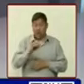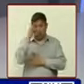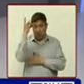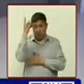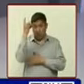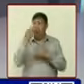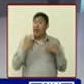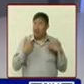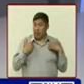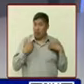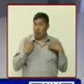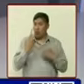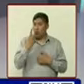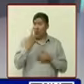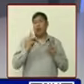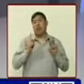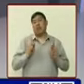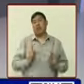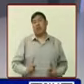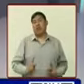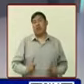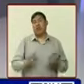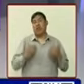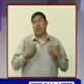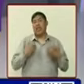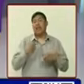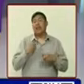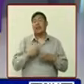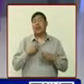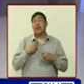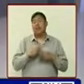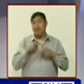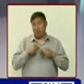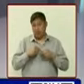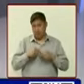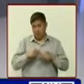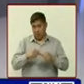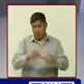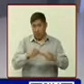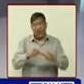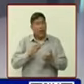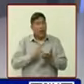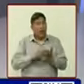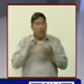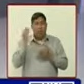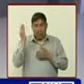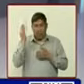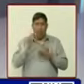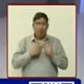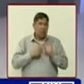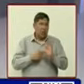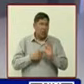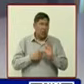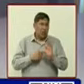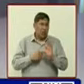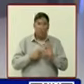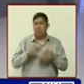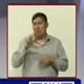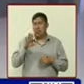en Bolivia tienen al menos una persona con una dificultad permanente. Este es el número que representaría a